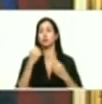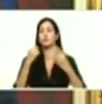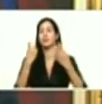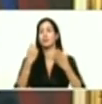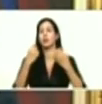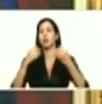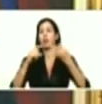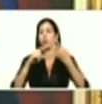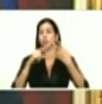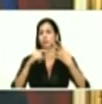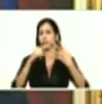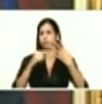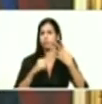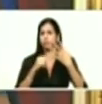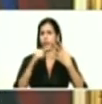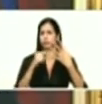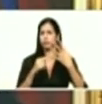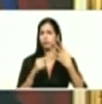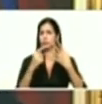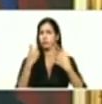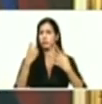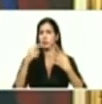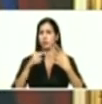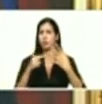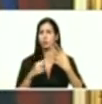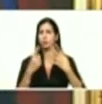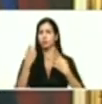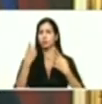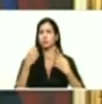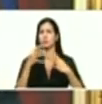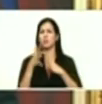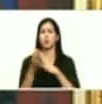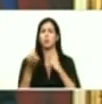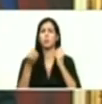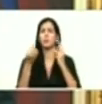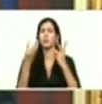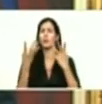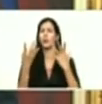¿cuáles son los dos últimos puntos Ericka? ¿qué número?